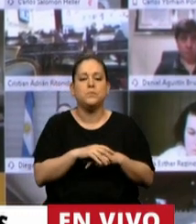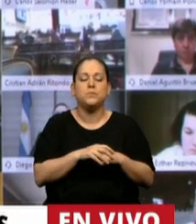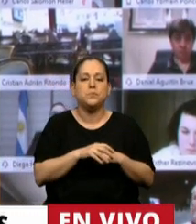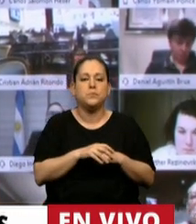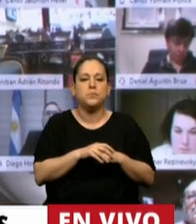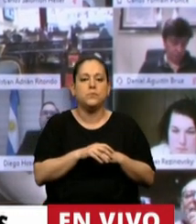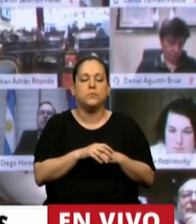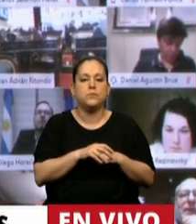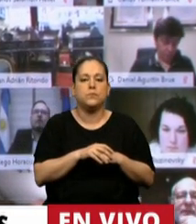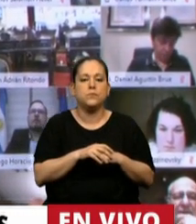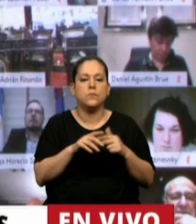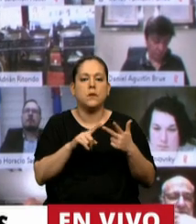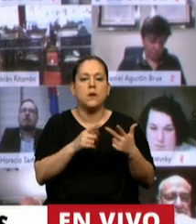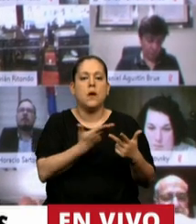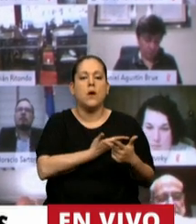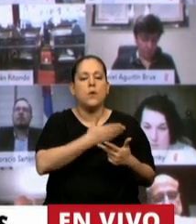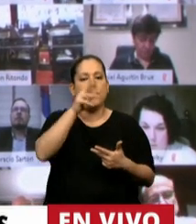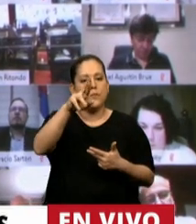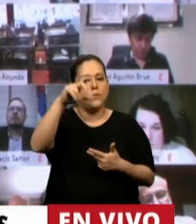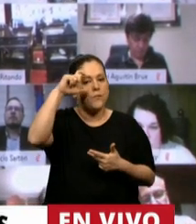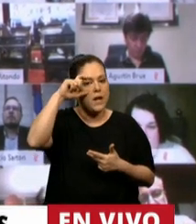Alicia fregonese